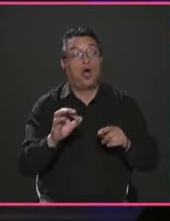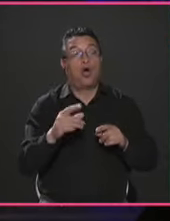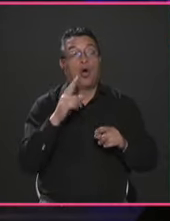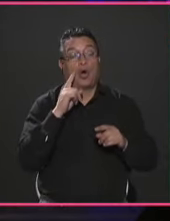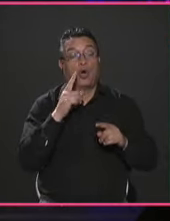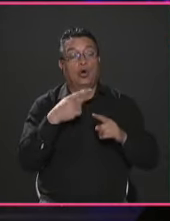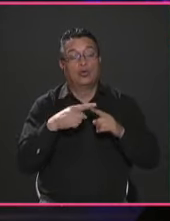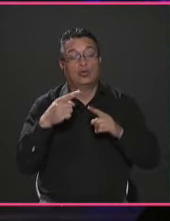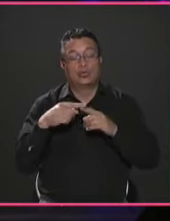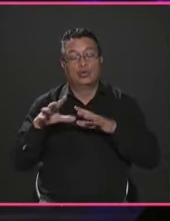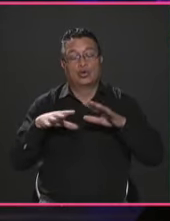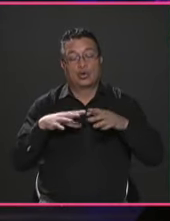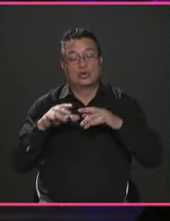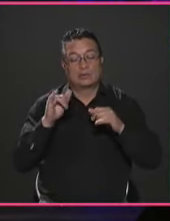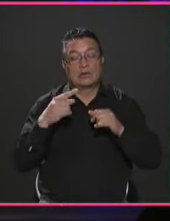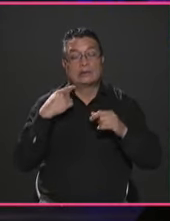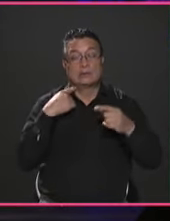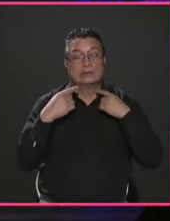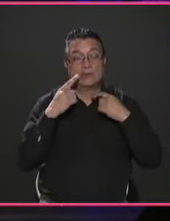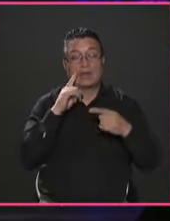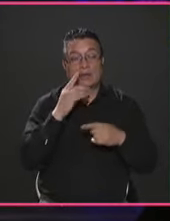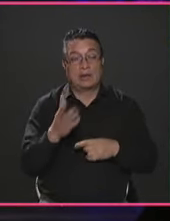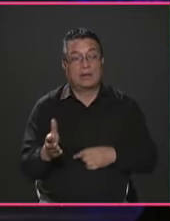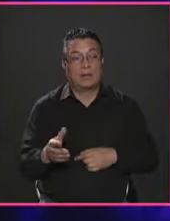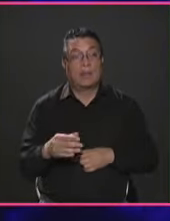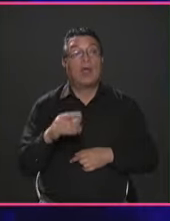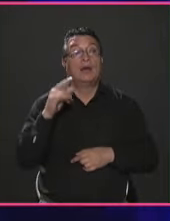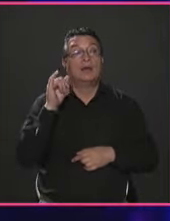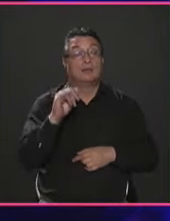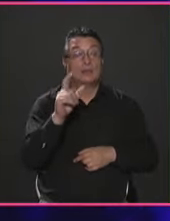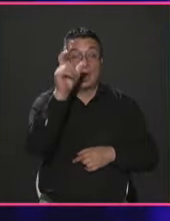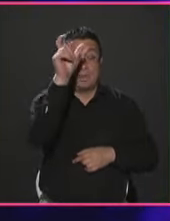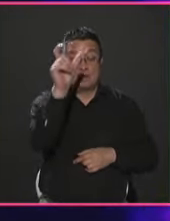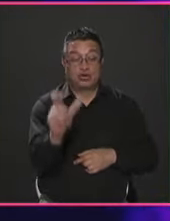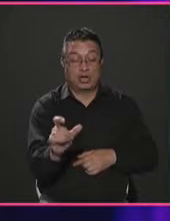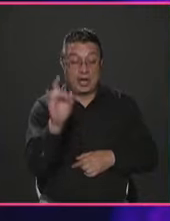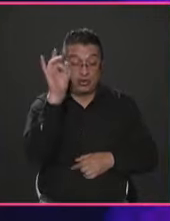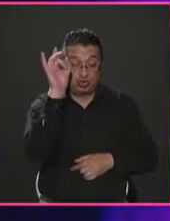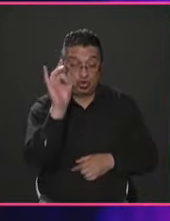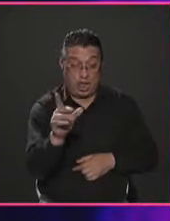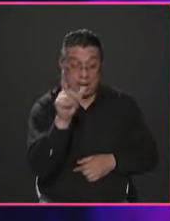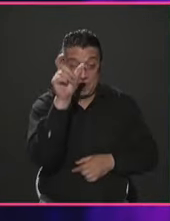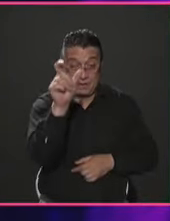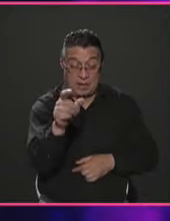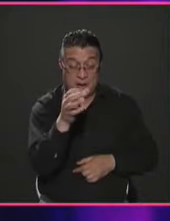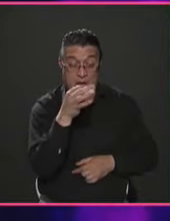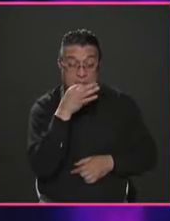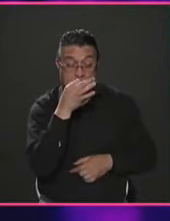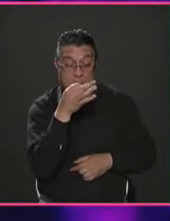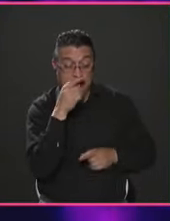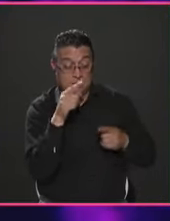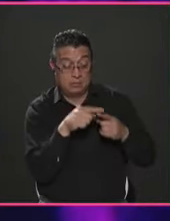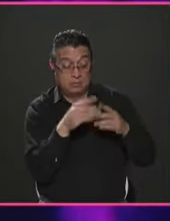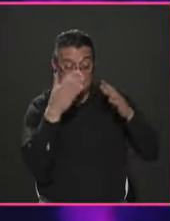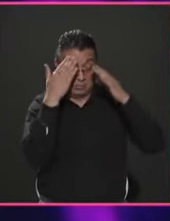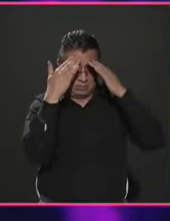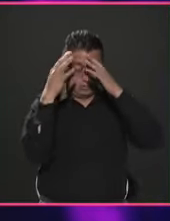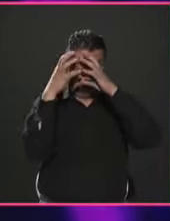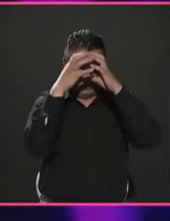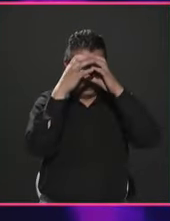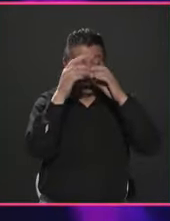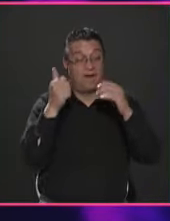constituyentes que tengan es definid una persona Solamente y exclusivamente como una mente y una